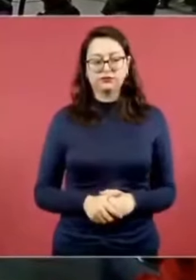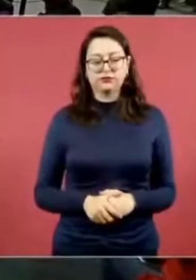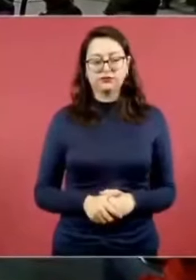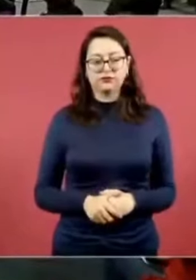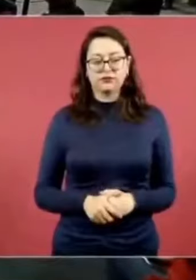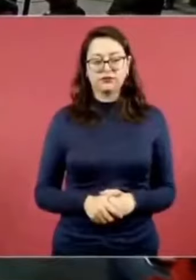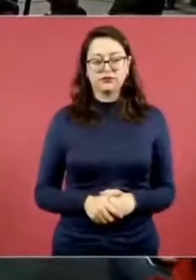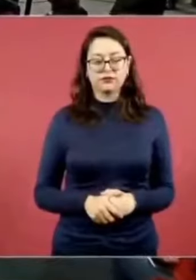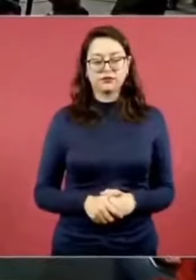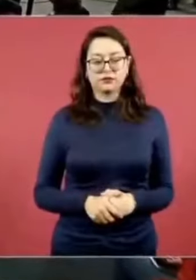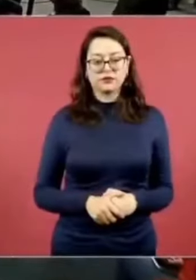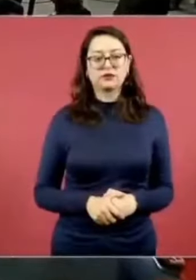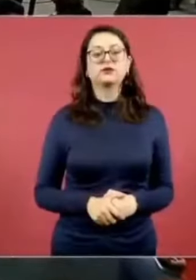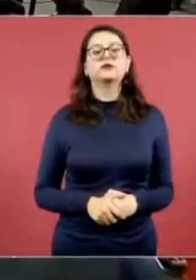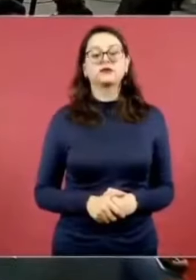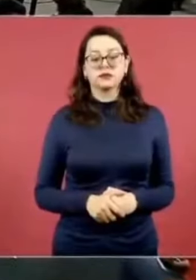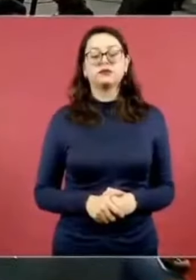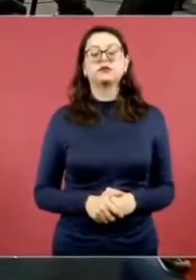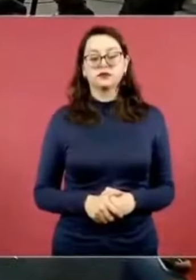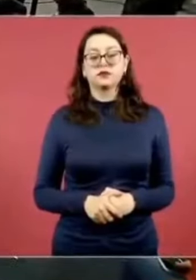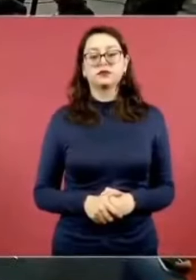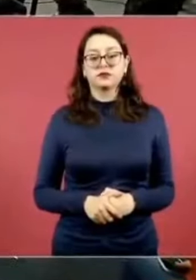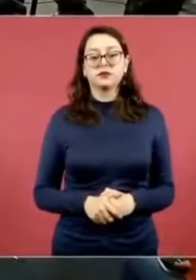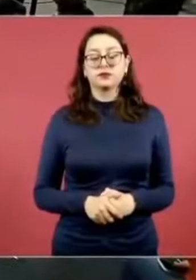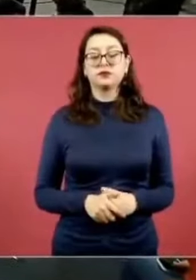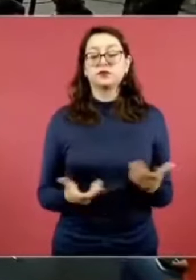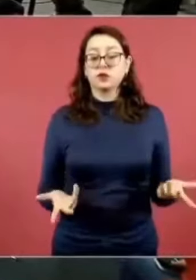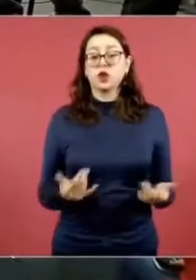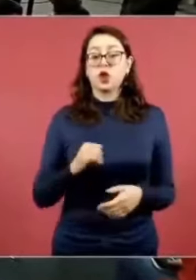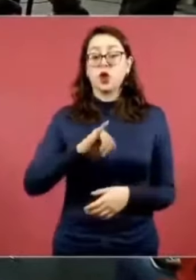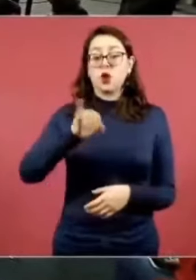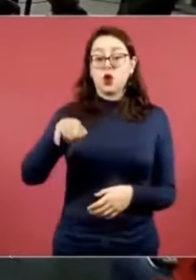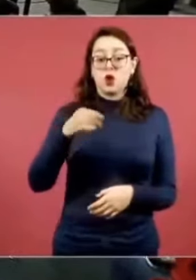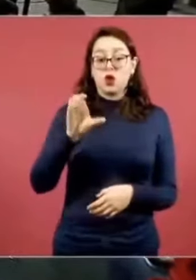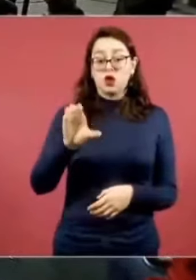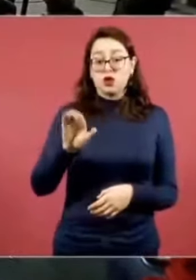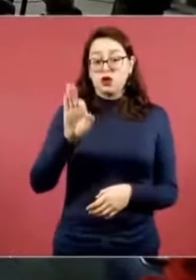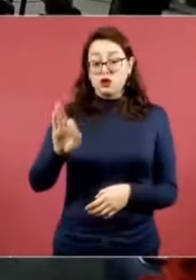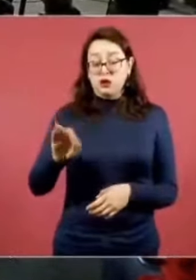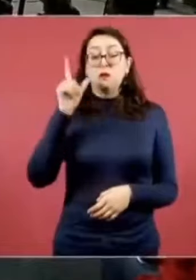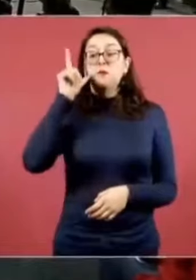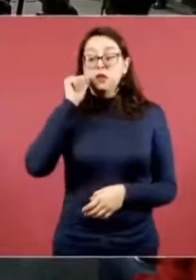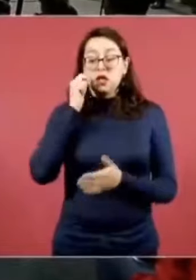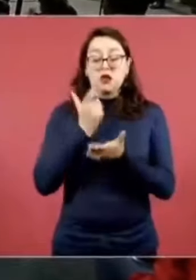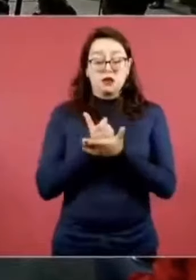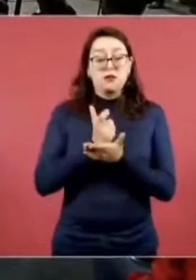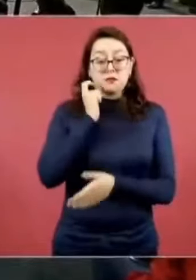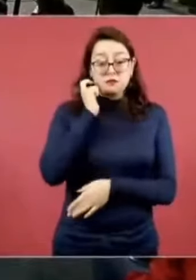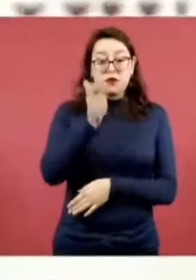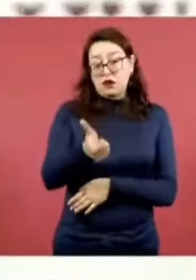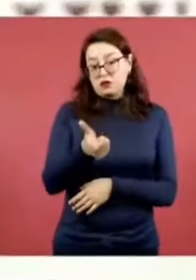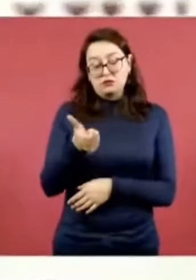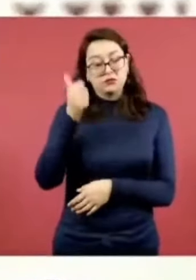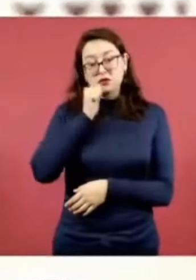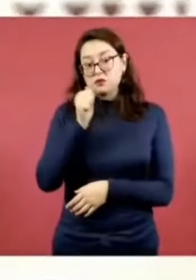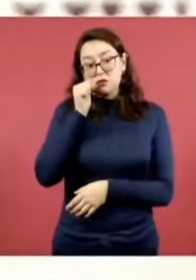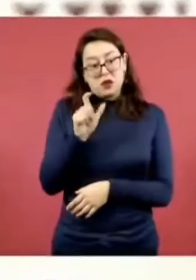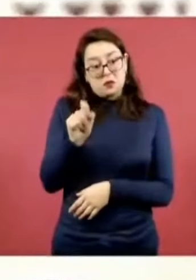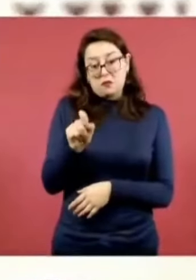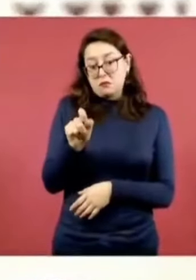Con su permiso, presidente, efectivamente tenemos el pago programado de Jóvenes Construyendo el Futuro para el día de mañana. Es el día 28, cuando se